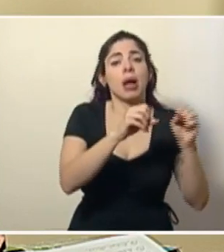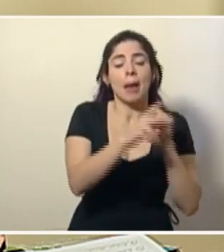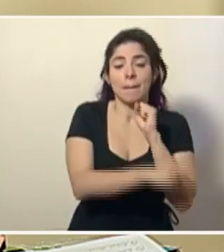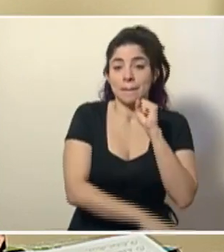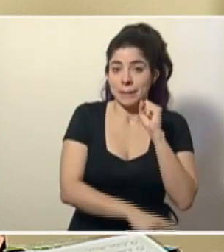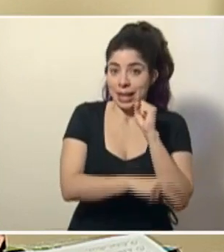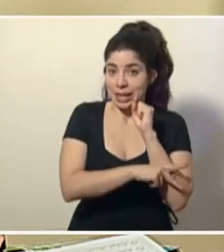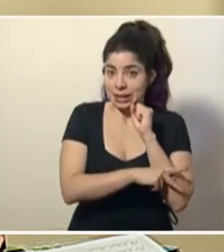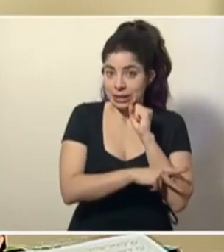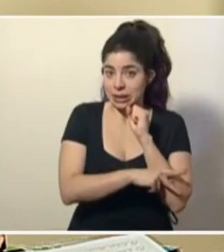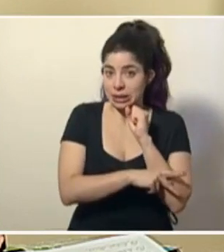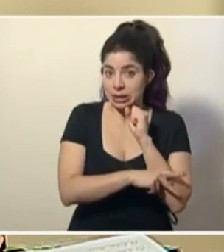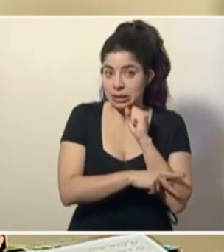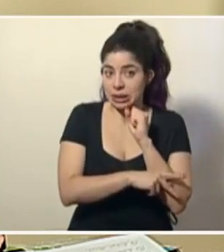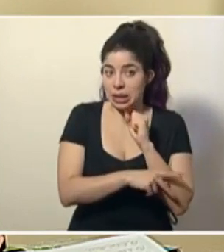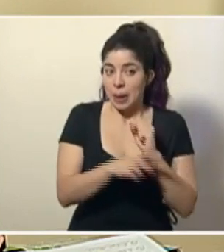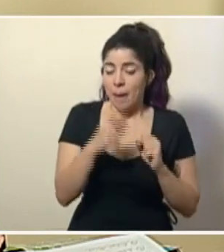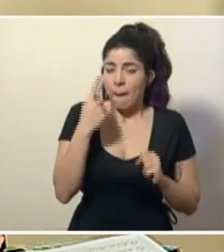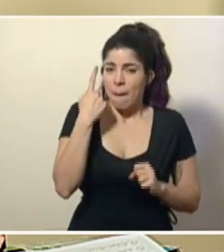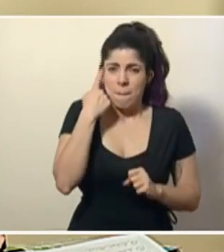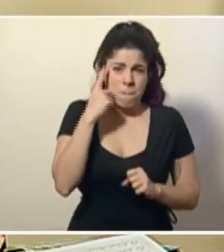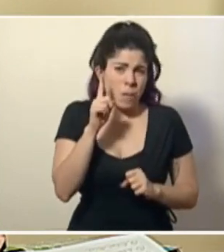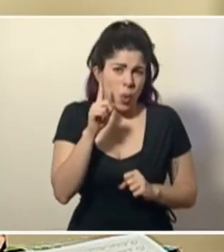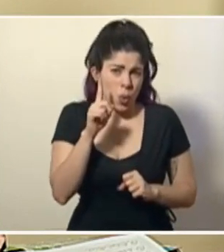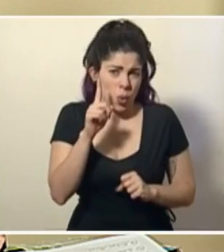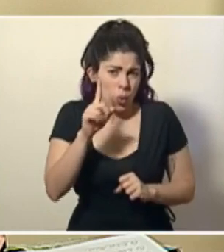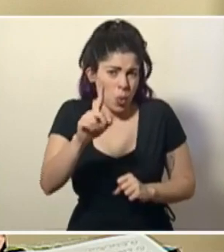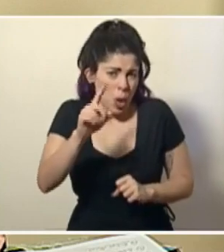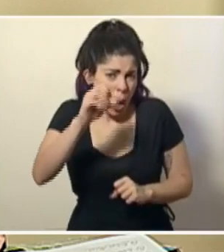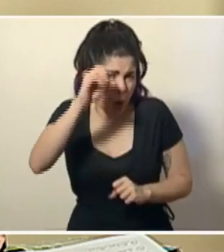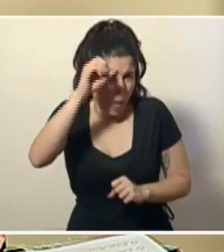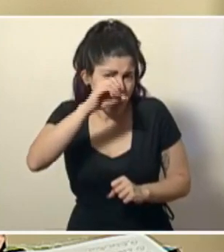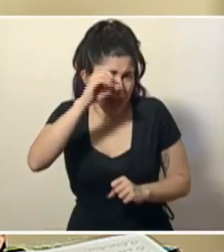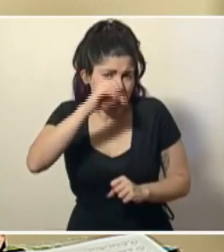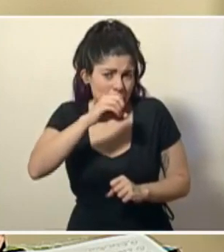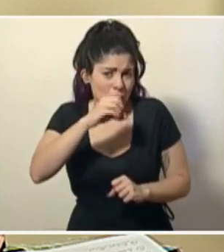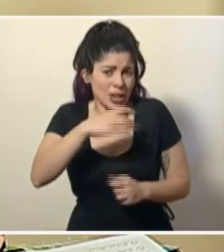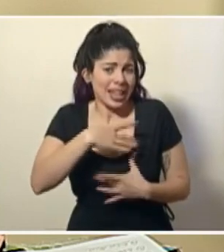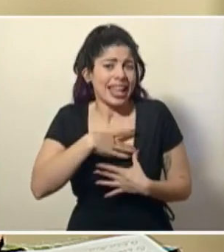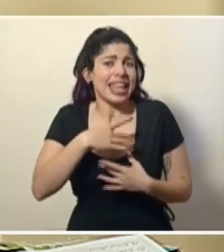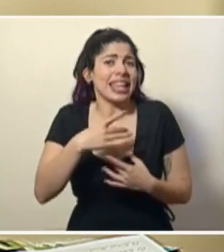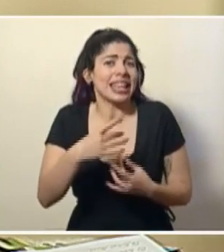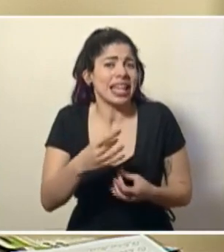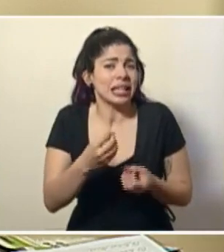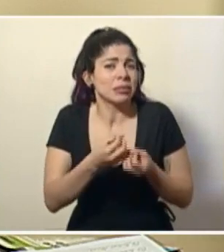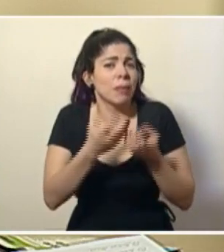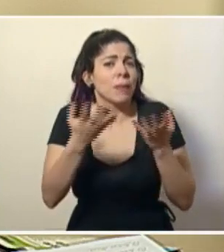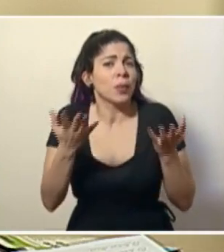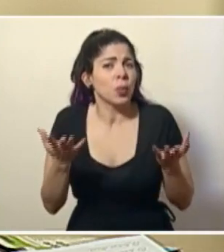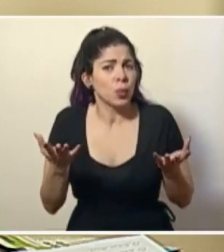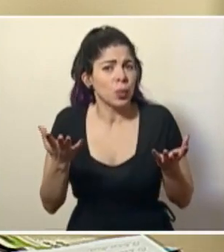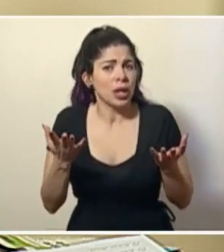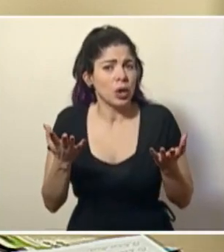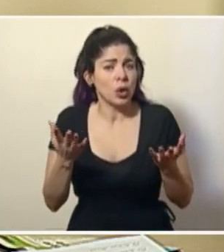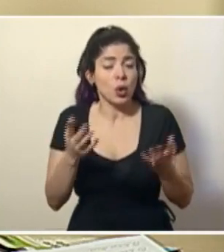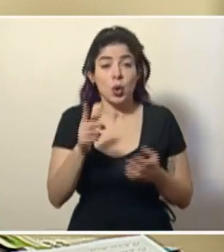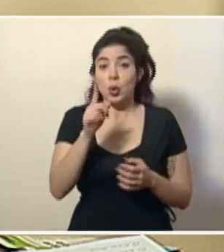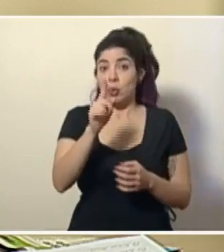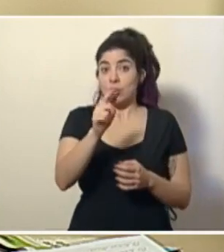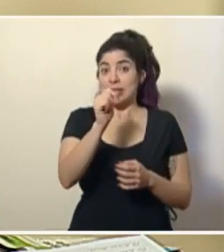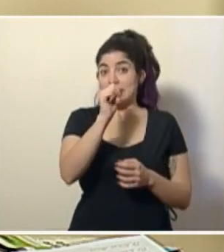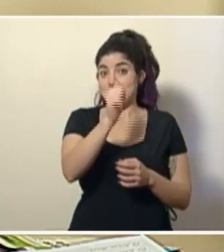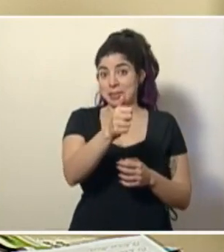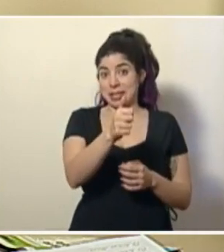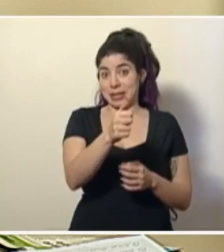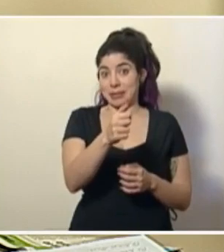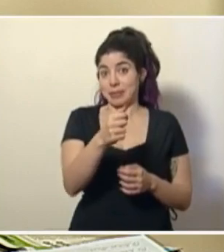país por un criterio de interés público. Y usted mismo